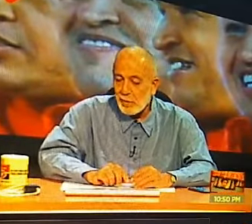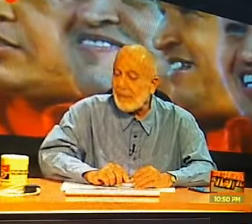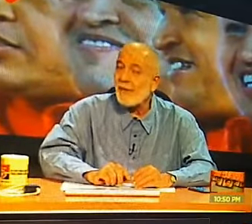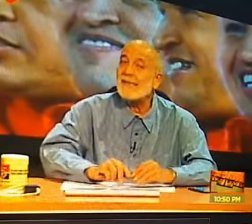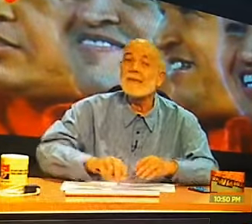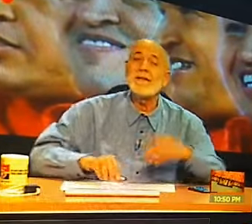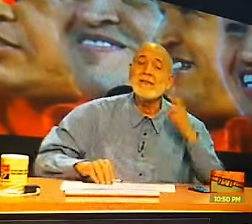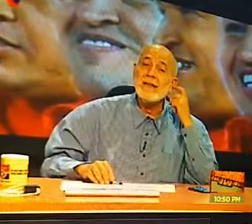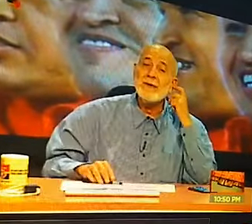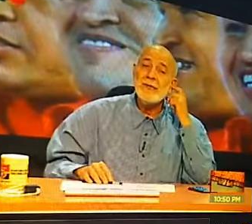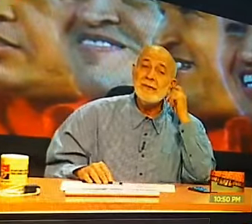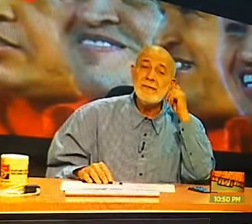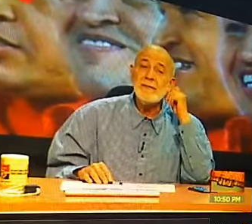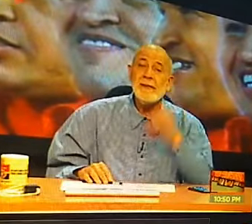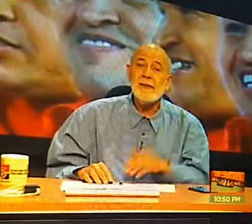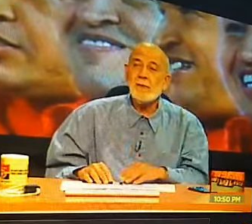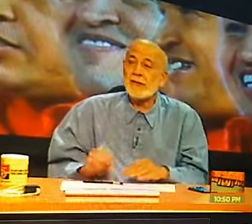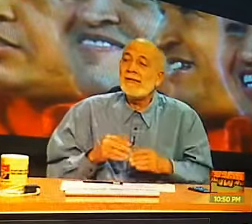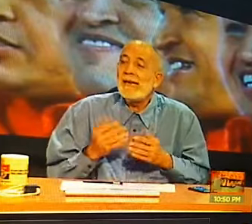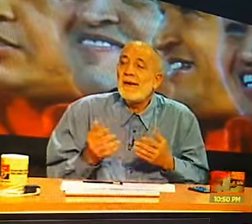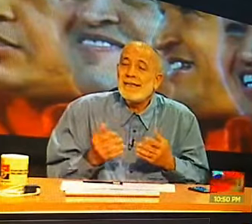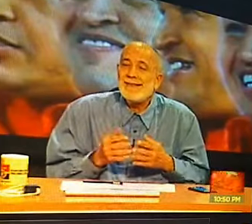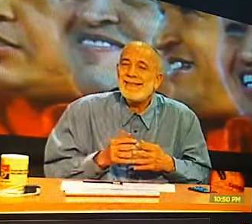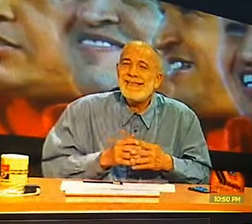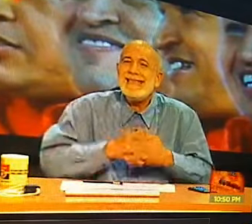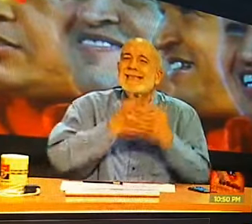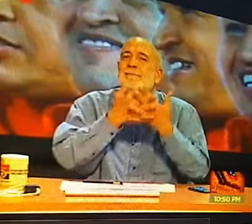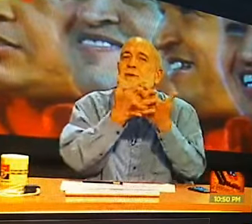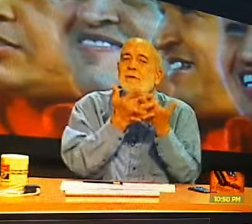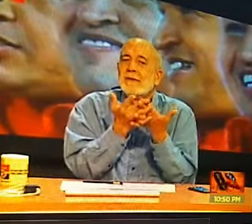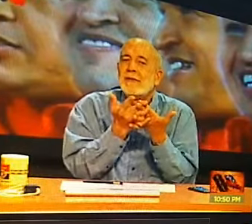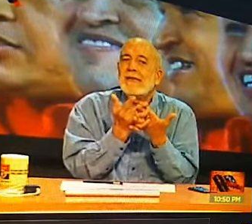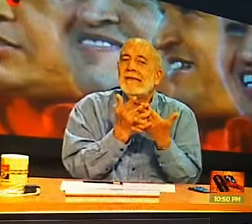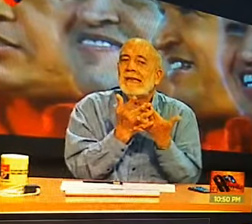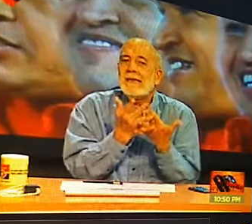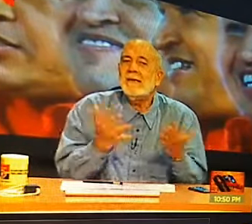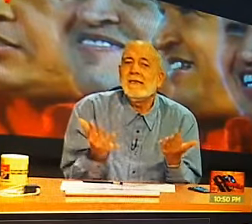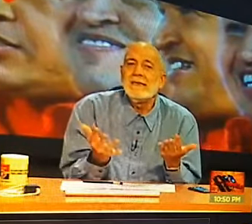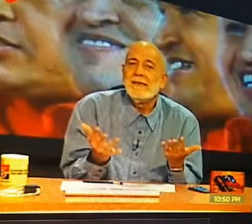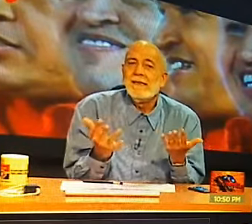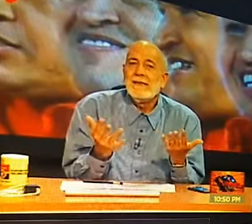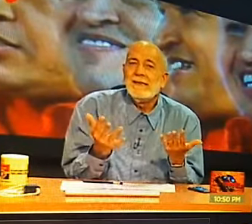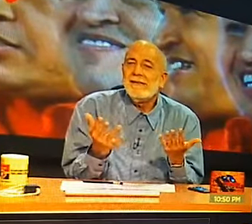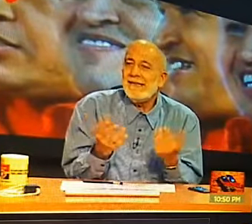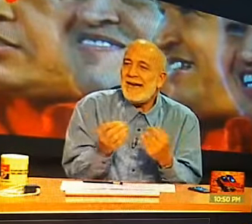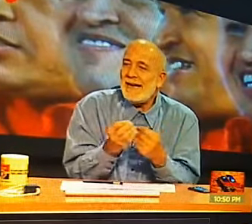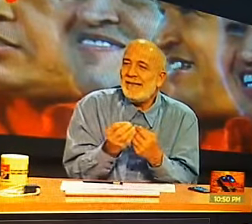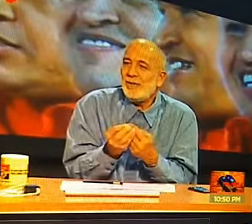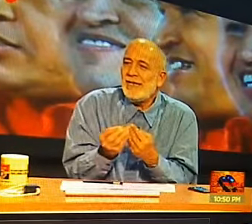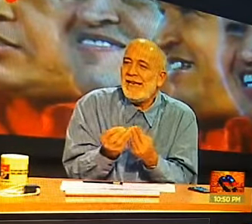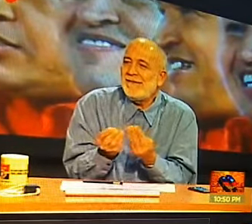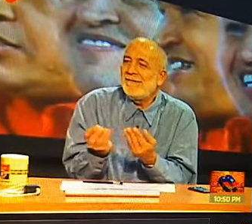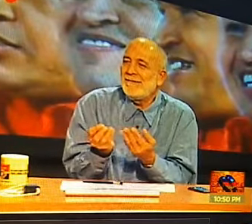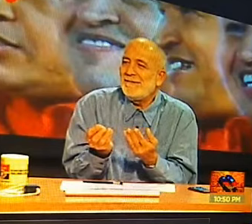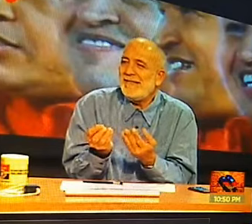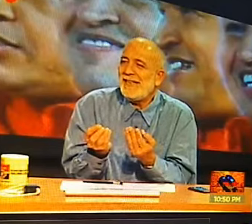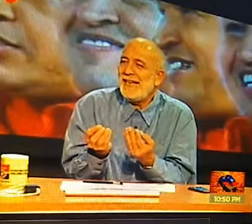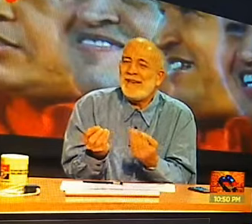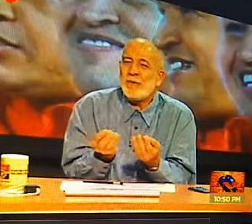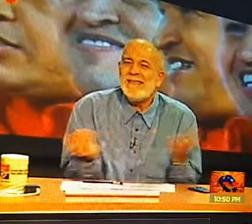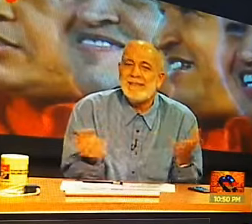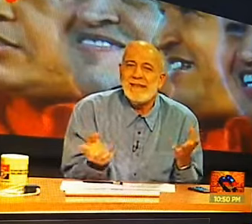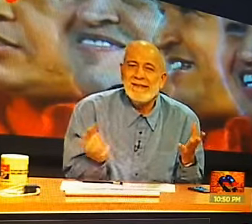Por eso la desesperación de Estados Unidos, por eso han llegado al estado ese cinismo tan terrible de ya no tener ni